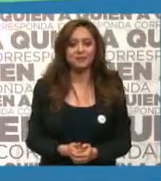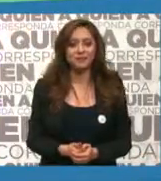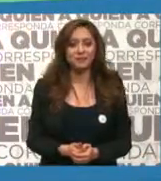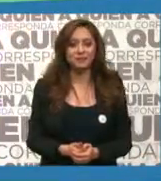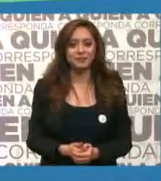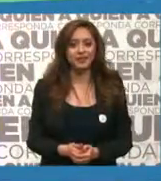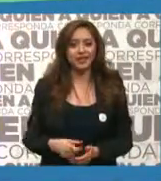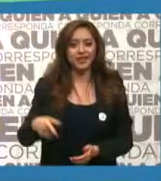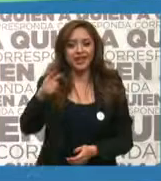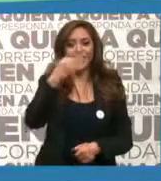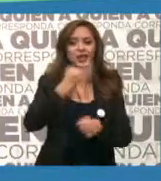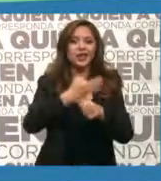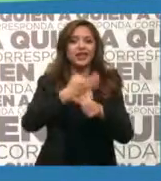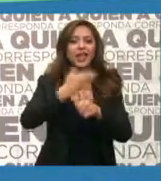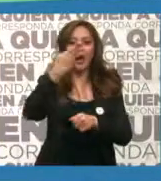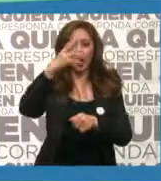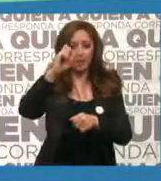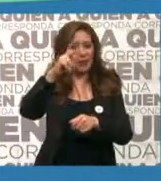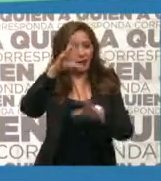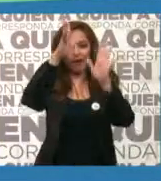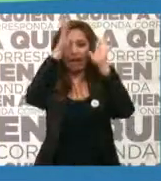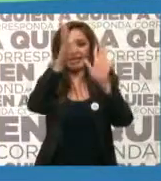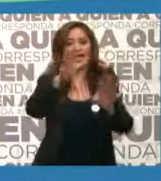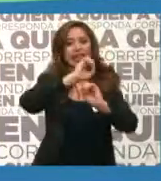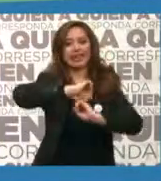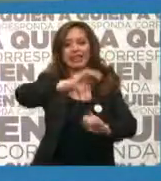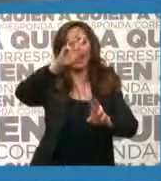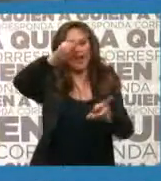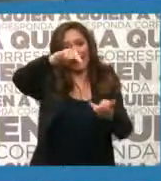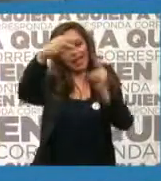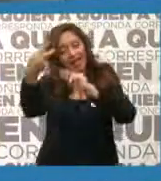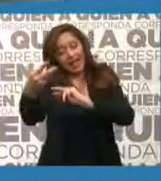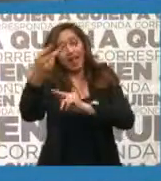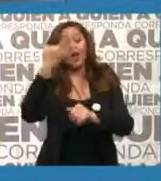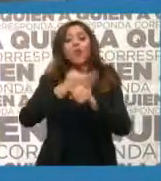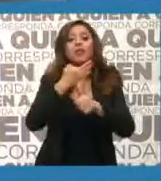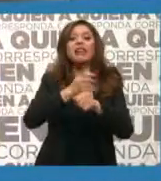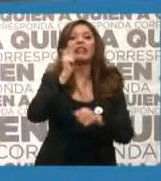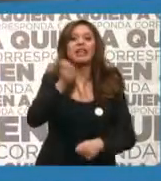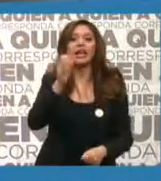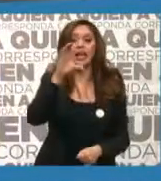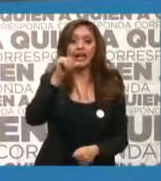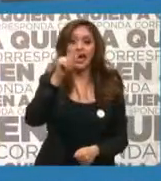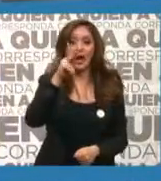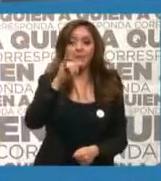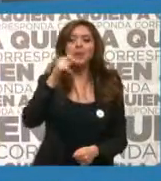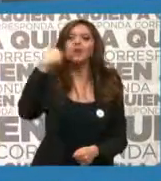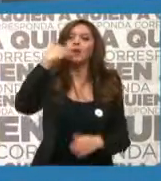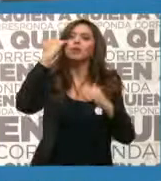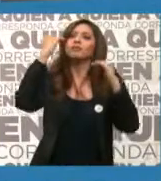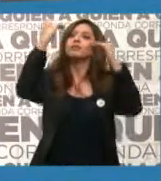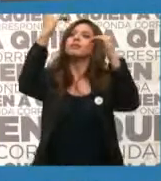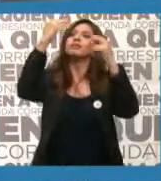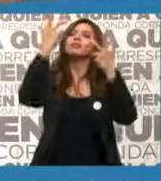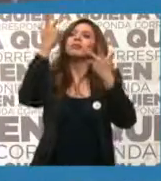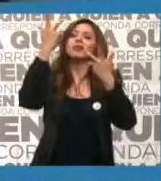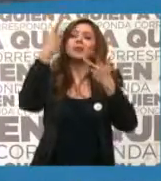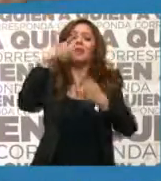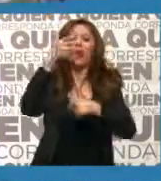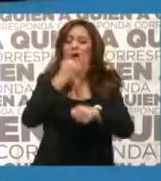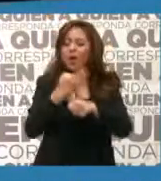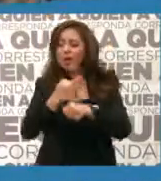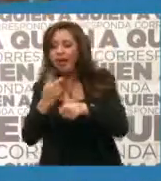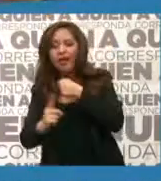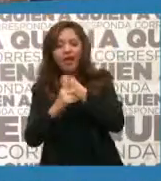del hormiguero. Ahí déjalos de cabeza. Y el Capi, que hasta hoy yo lo tenía en el pedestal de la admiración. Se acaba de bajar